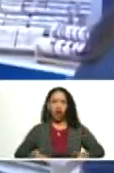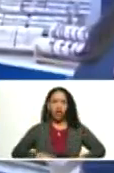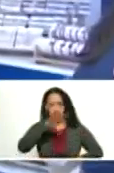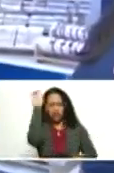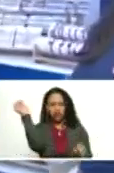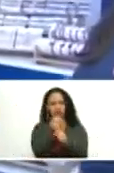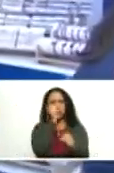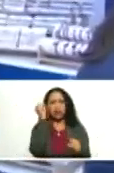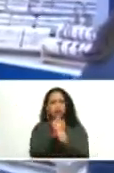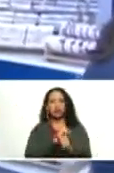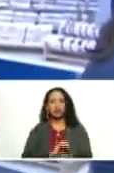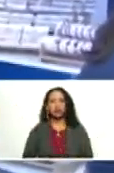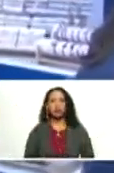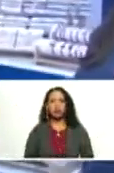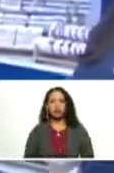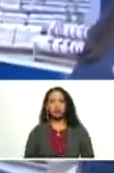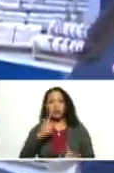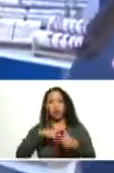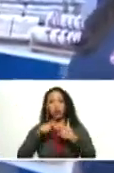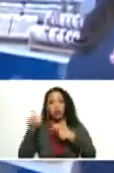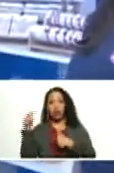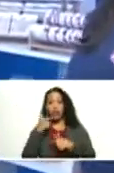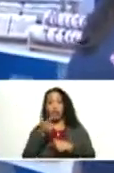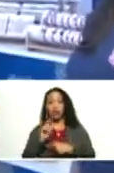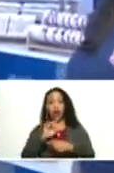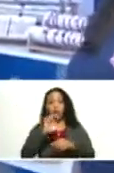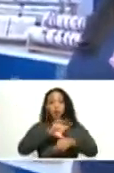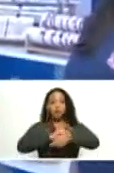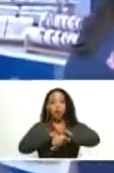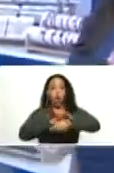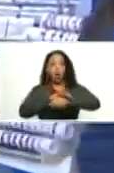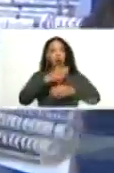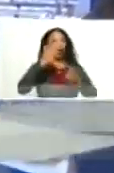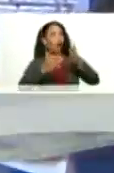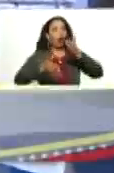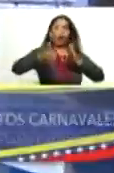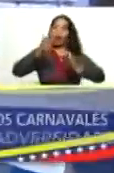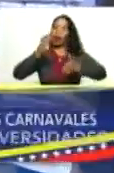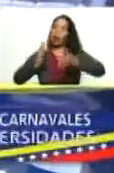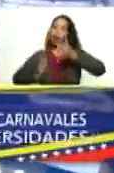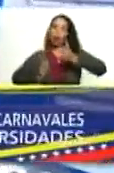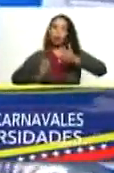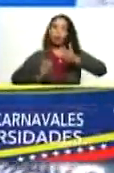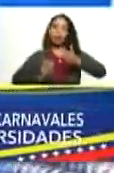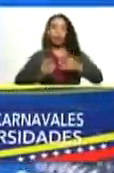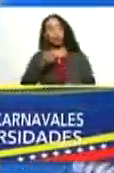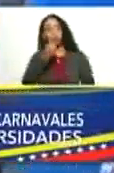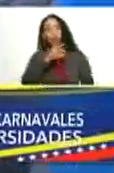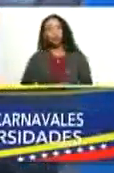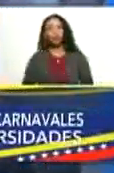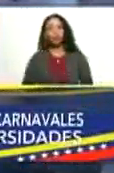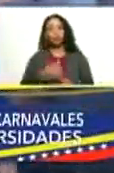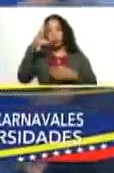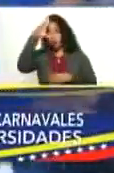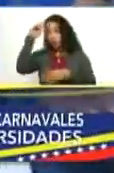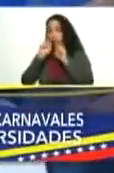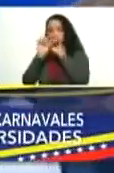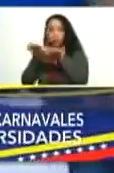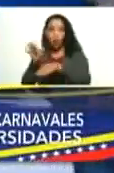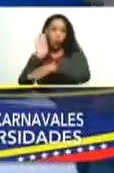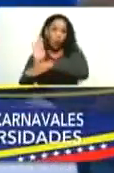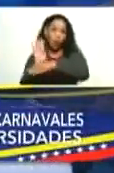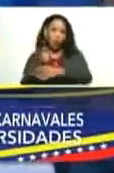trabajo, entonces van a acusar que estas pulseras son robot artificial. Bueno. Que Dios me la bendiga y las cuide.